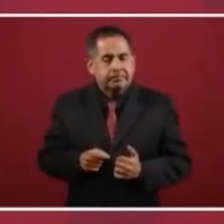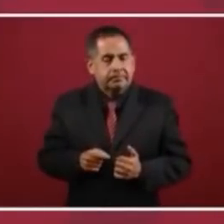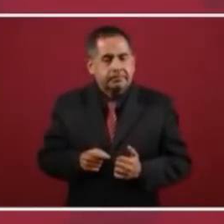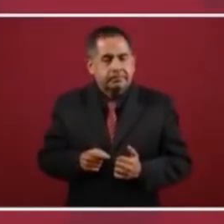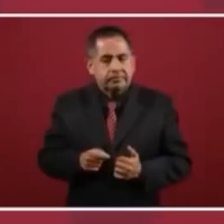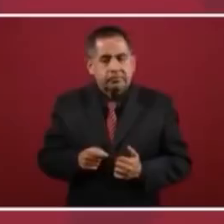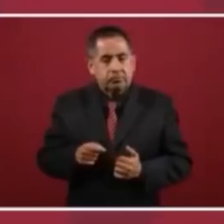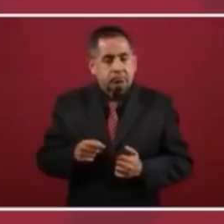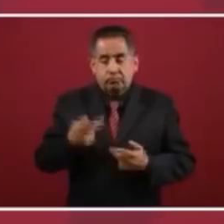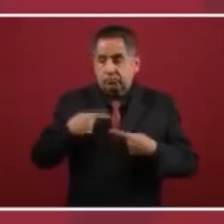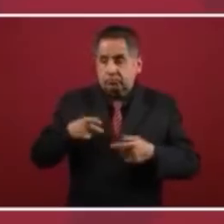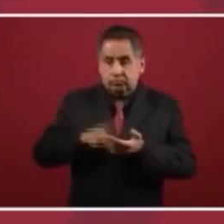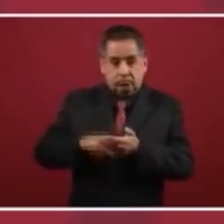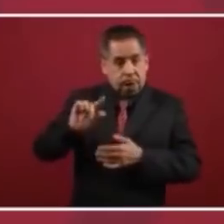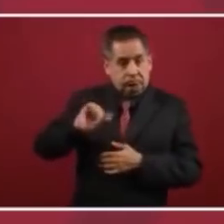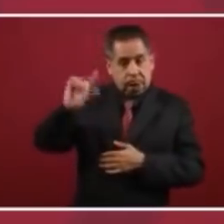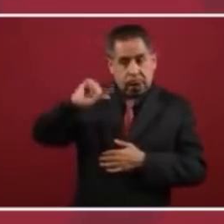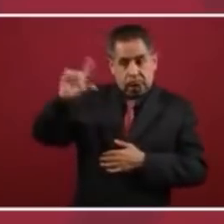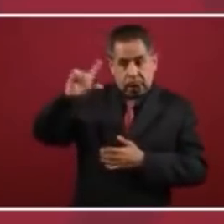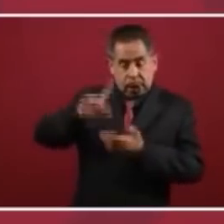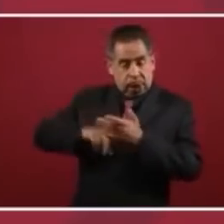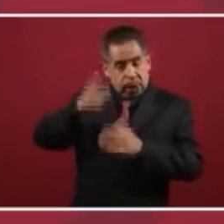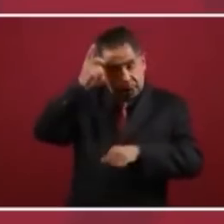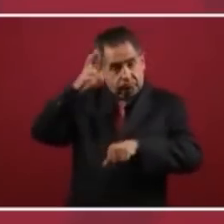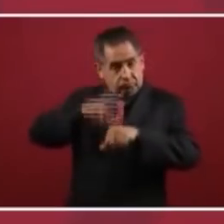los altos funcionarios de Pemex